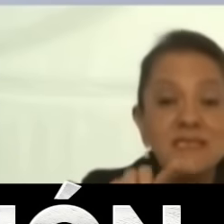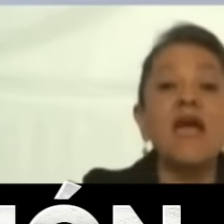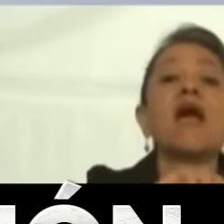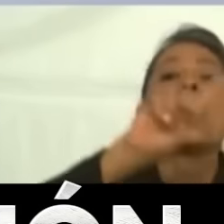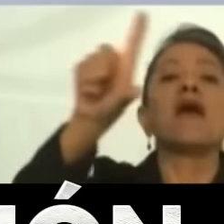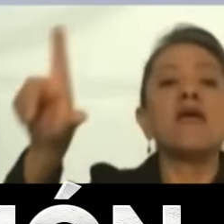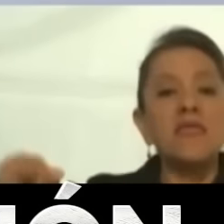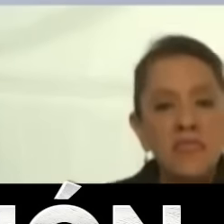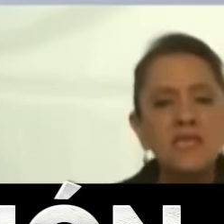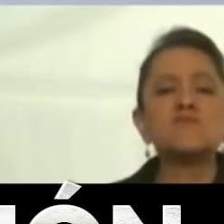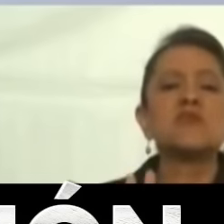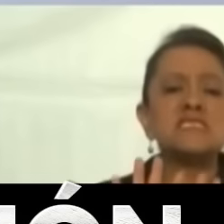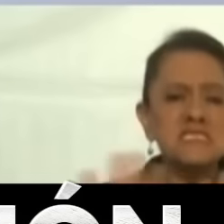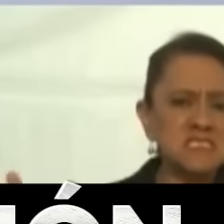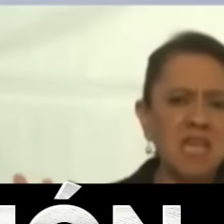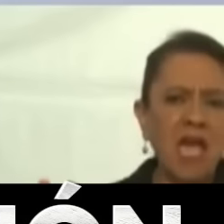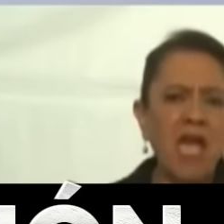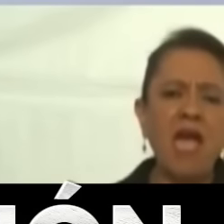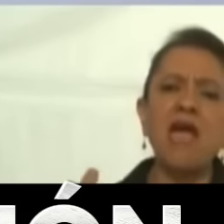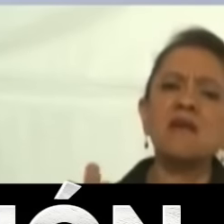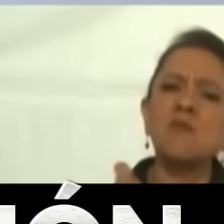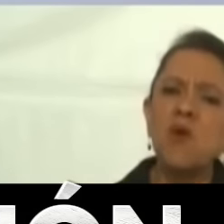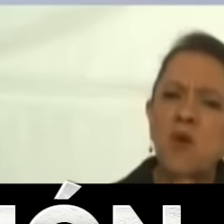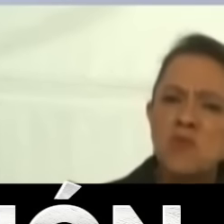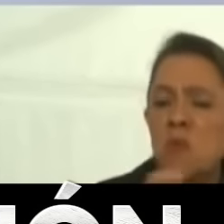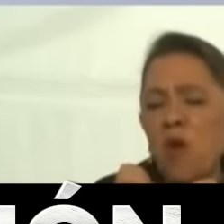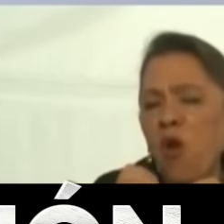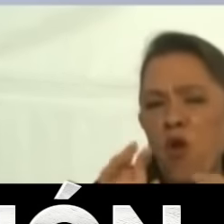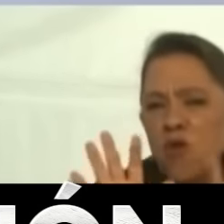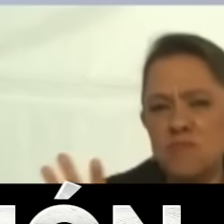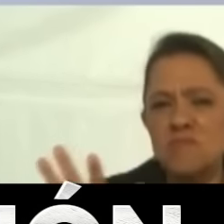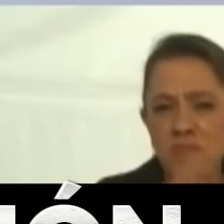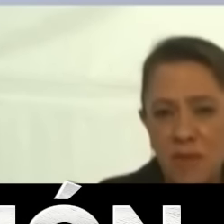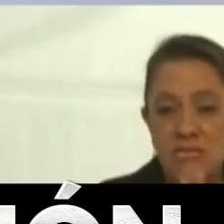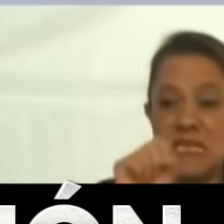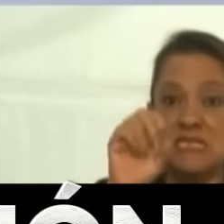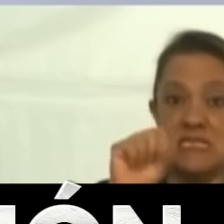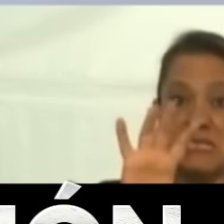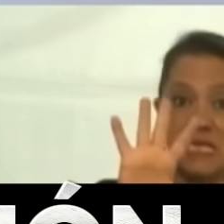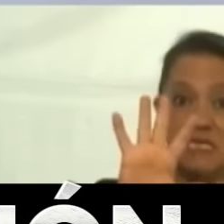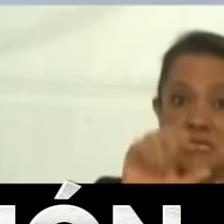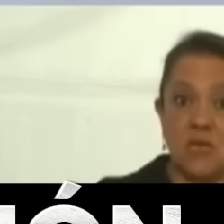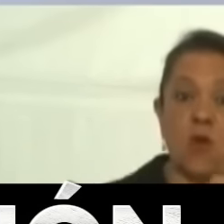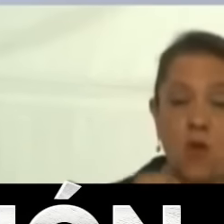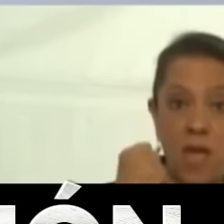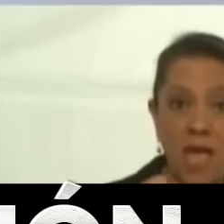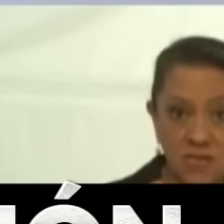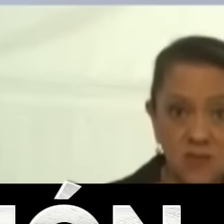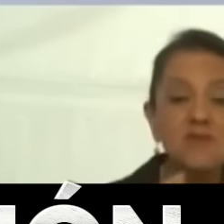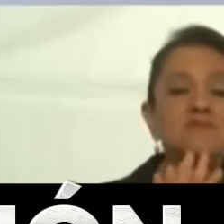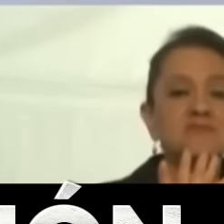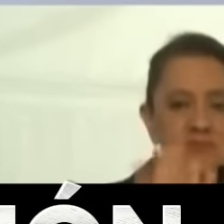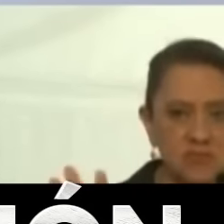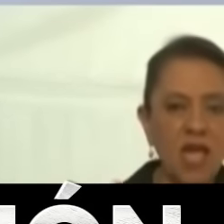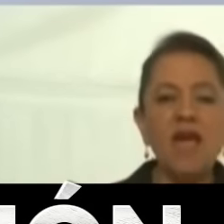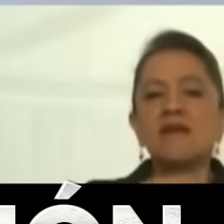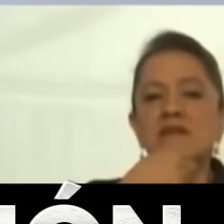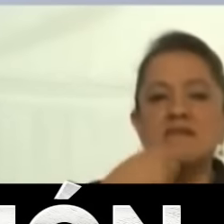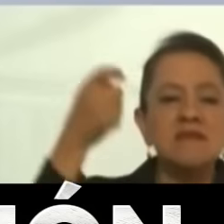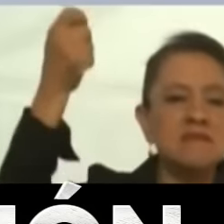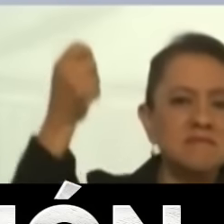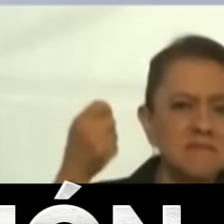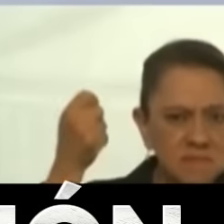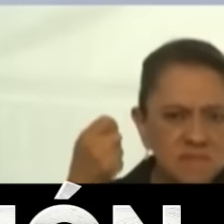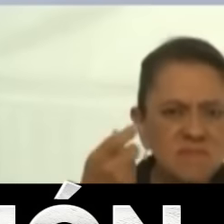pensión universal de los adultos mayores. Pero ¿por qué hacer esta pensión especialmente para las